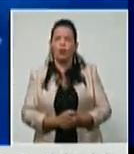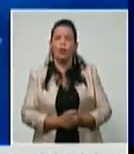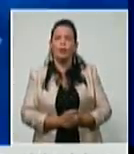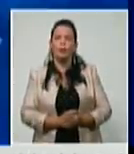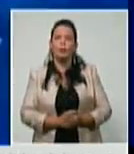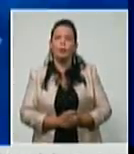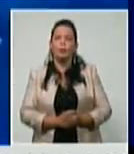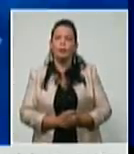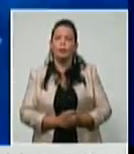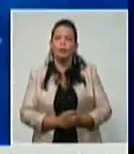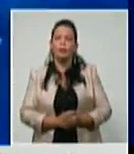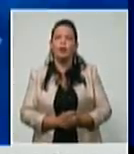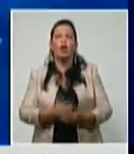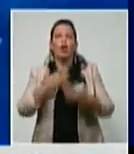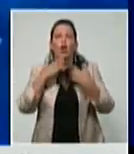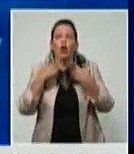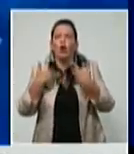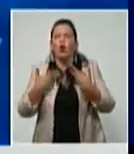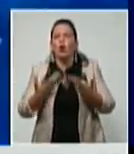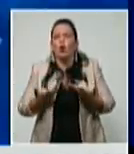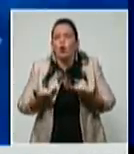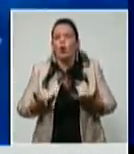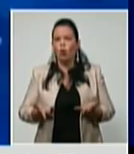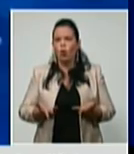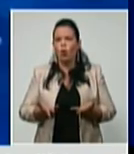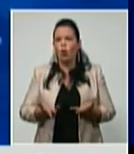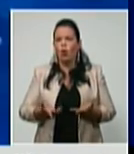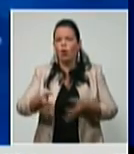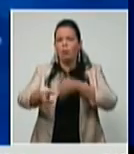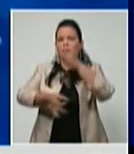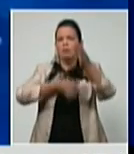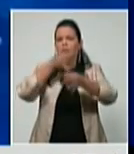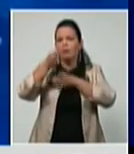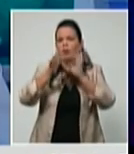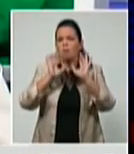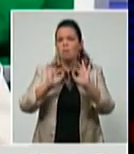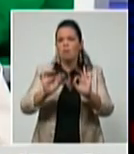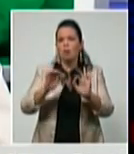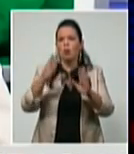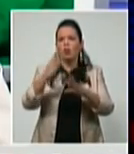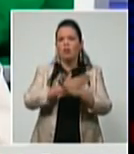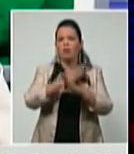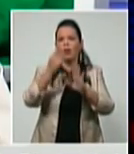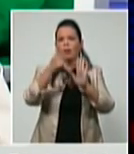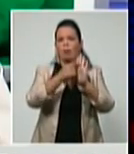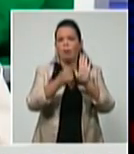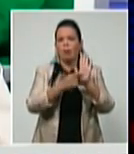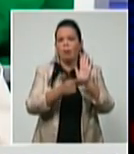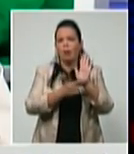¿cómo marchan los candidatos vacunales contra la COVID-19? Esos marchan, es